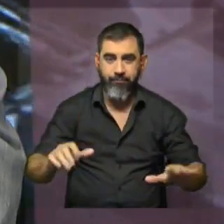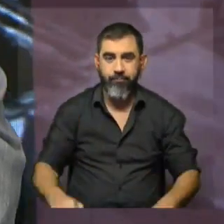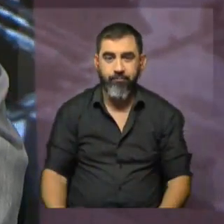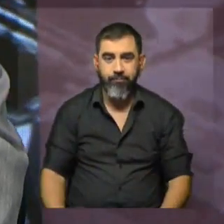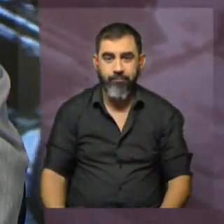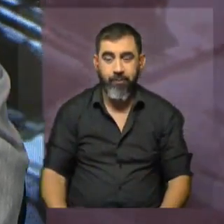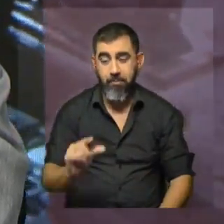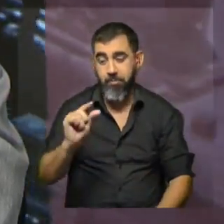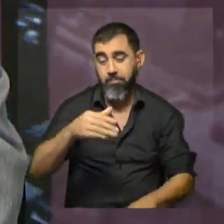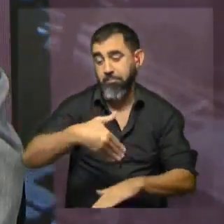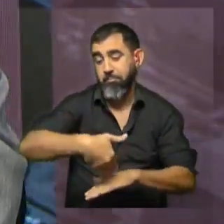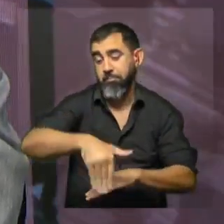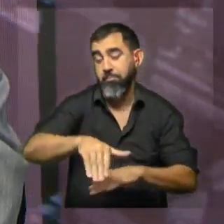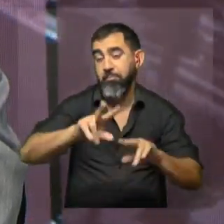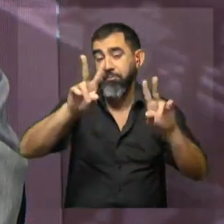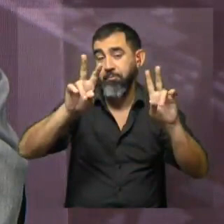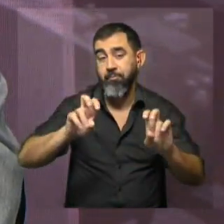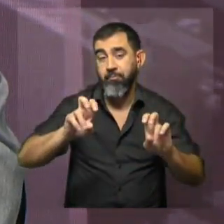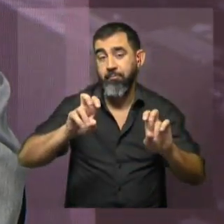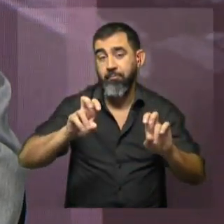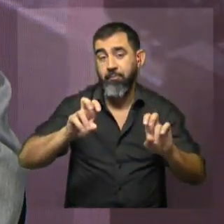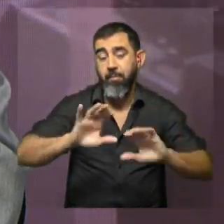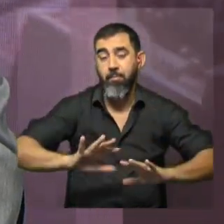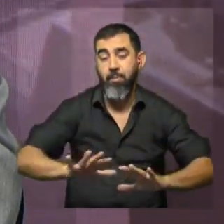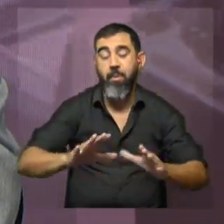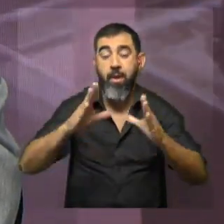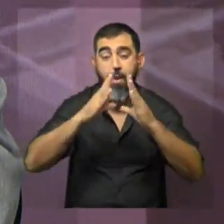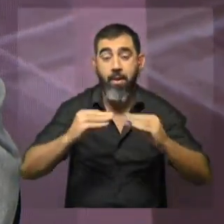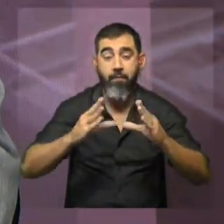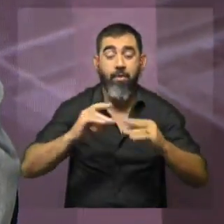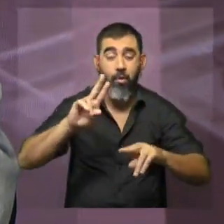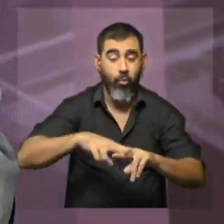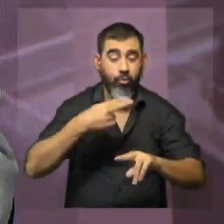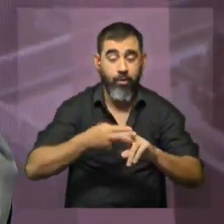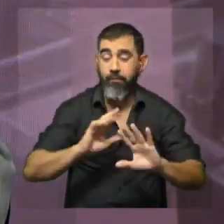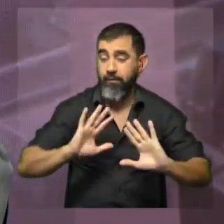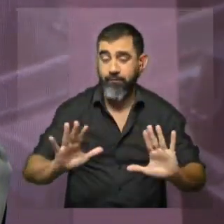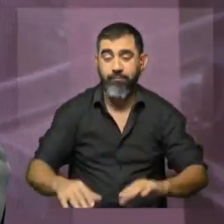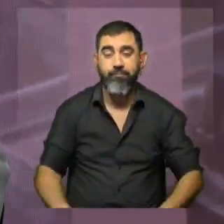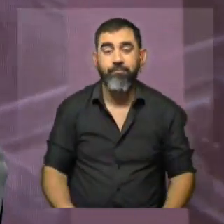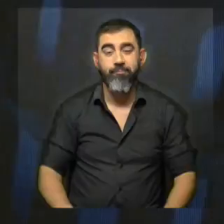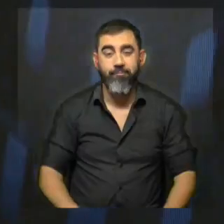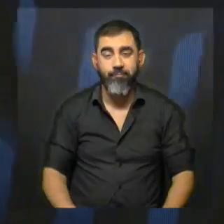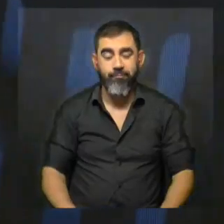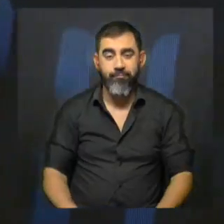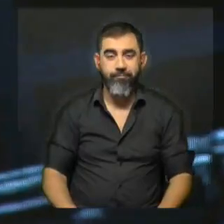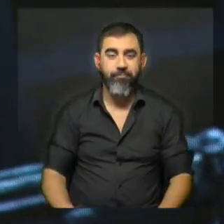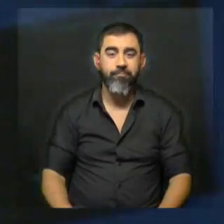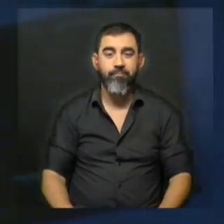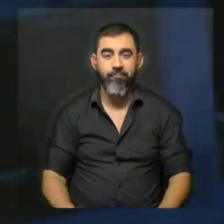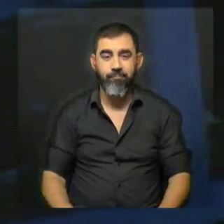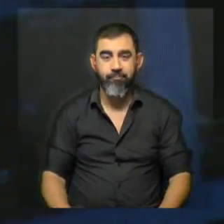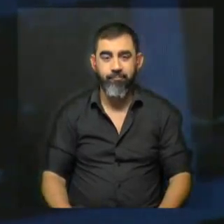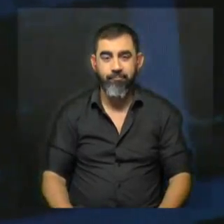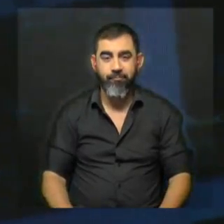vamos a estar con el tema de preparar las fiestas. Sí, en cualquier momento. 2023. Ya te ponen la decoración navideña de nuevo. Por ya. Dios. Esto no